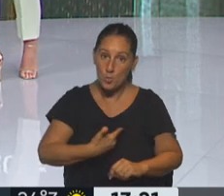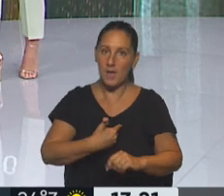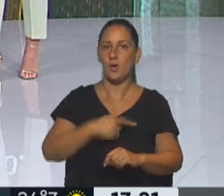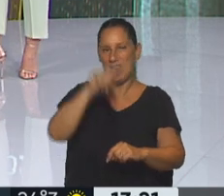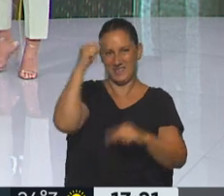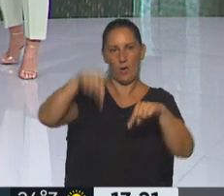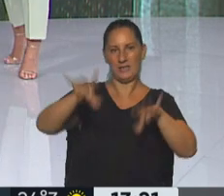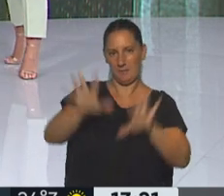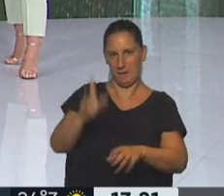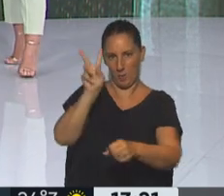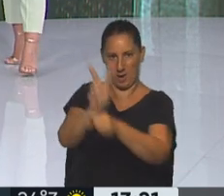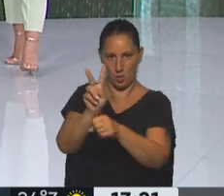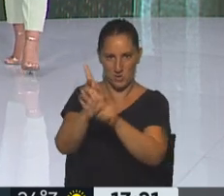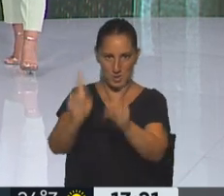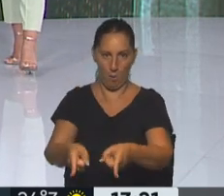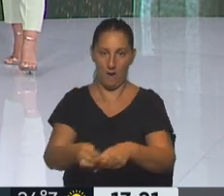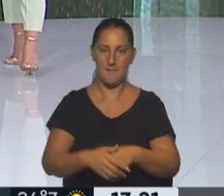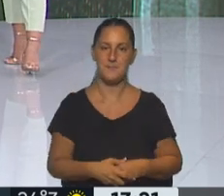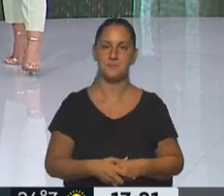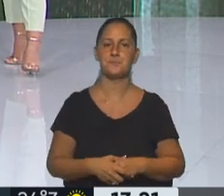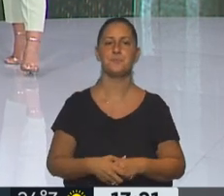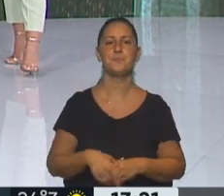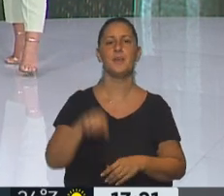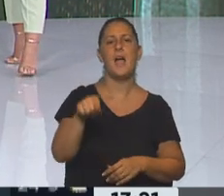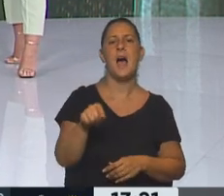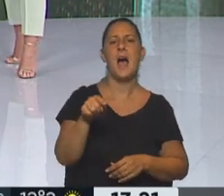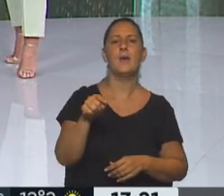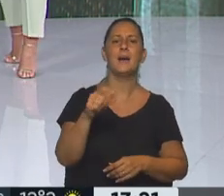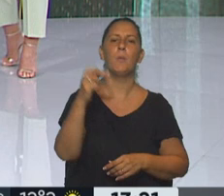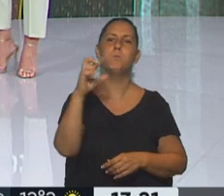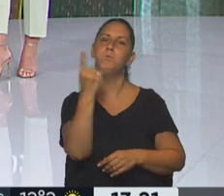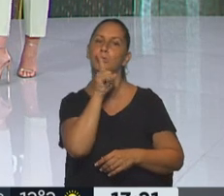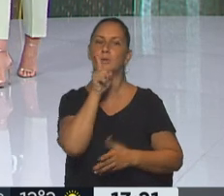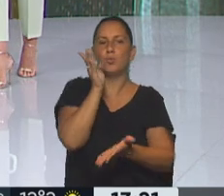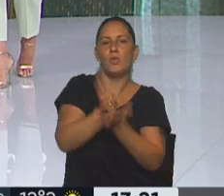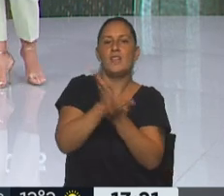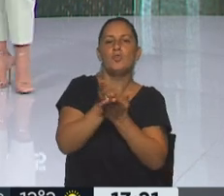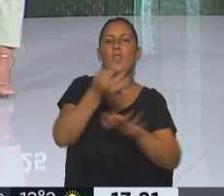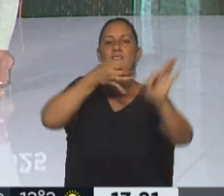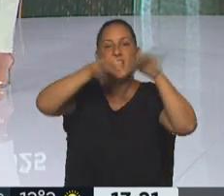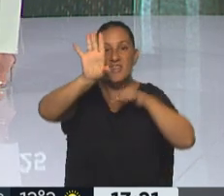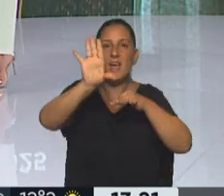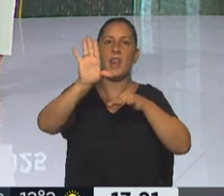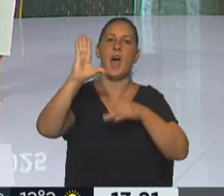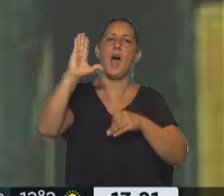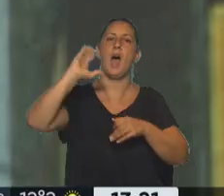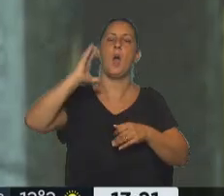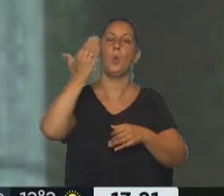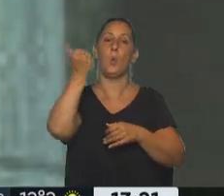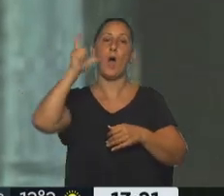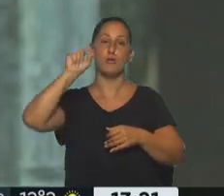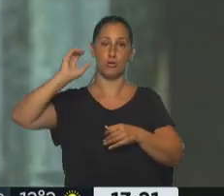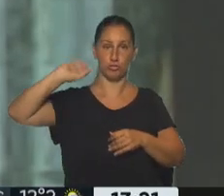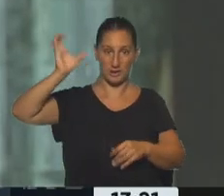lo que además hay es un put que Qué es es un derecho de vender al Banco Central básicamente vos si no tenés